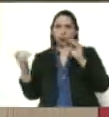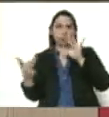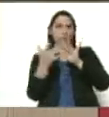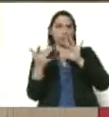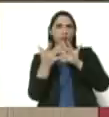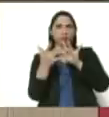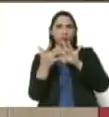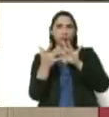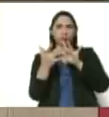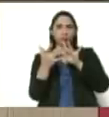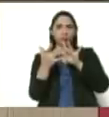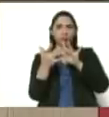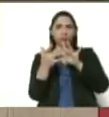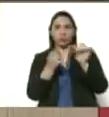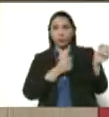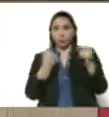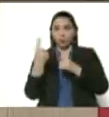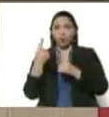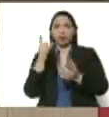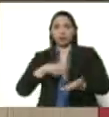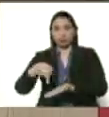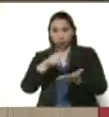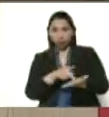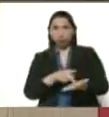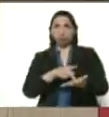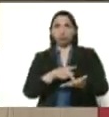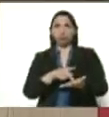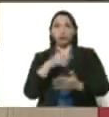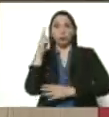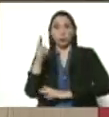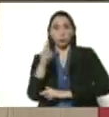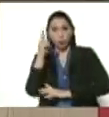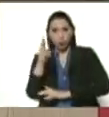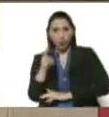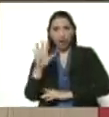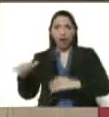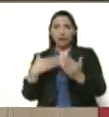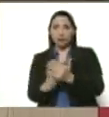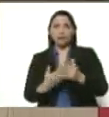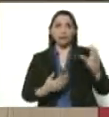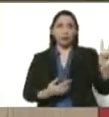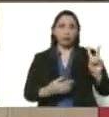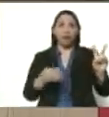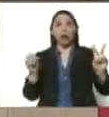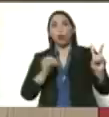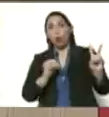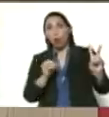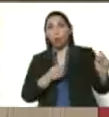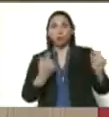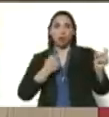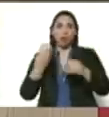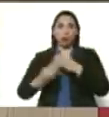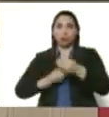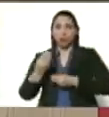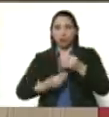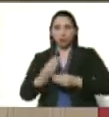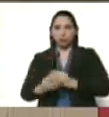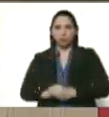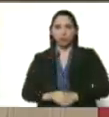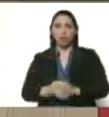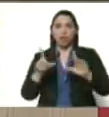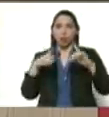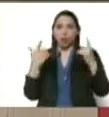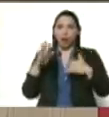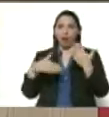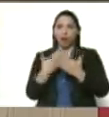contactos en los traslados que se hicieron, tanto de Uruguay a Venezuela, como el traslado que se hizo desde La